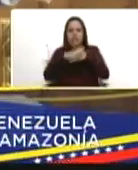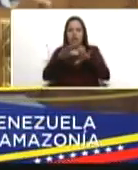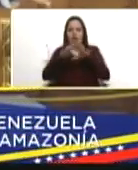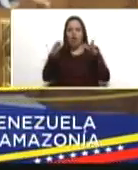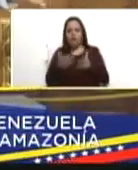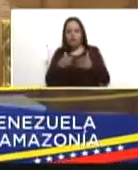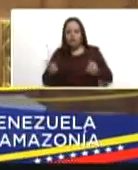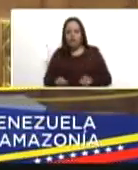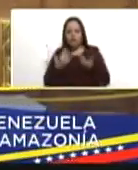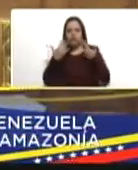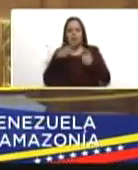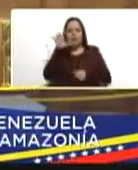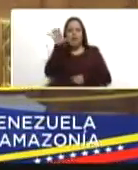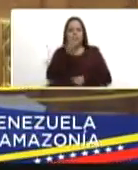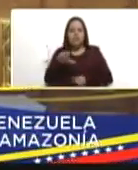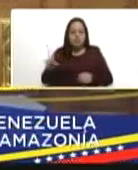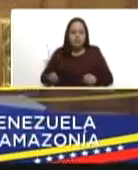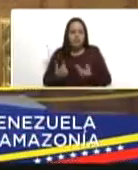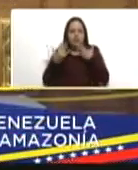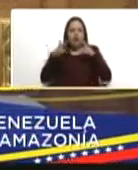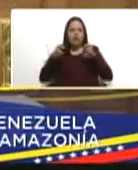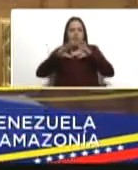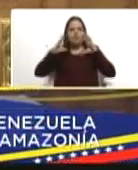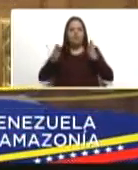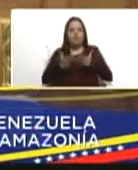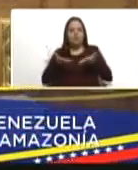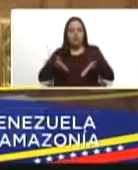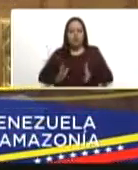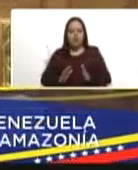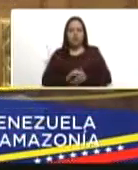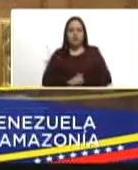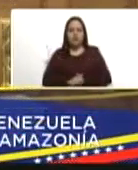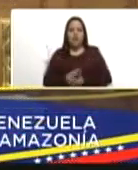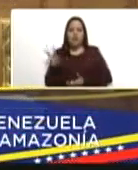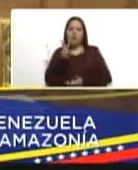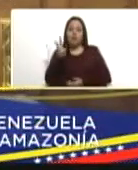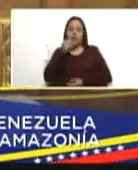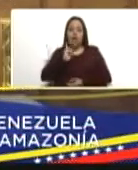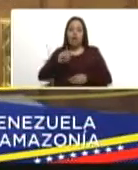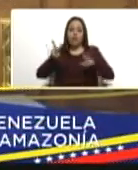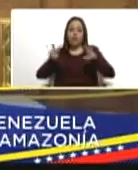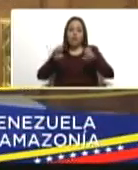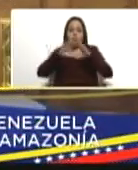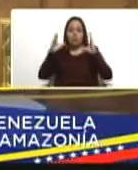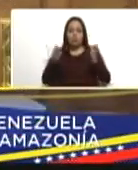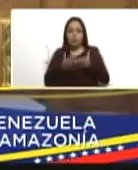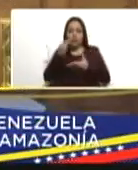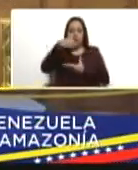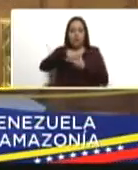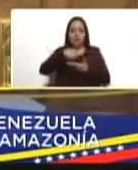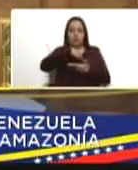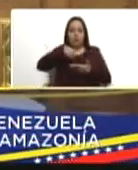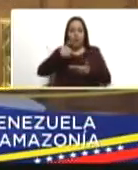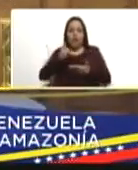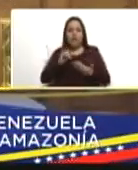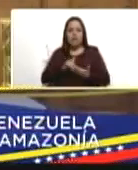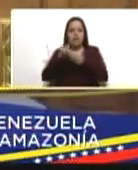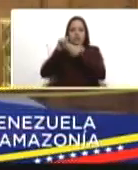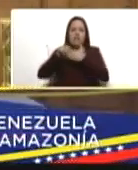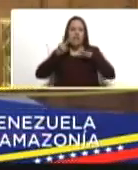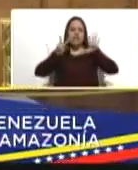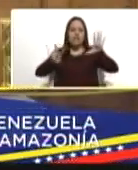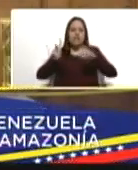a los países emergentes al Nuevo Mundo que ha nacido Venezuela pertenece al Nuevo Mundo y vamos a la vanguardia con la